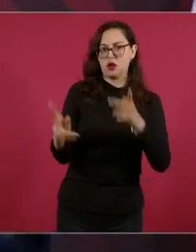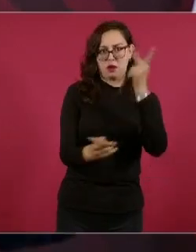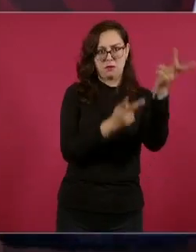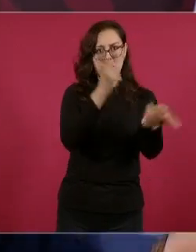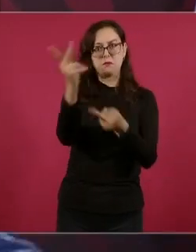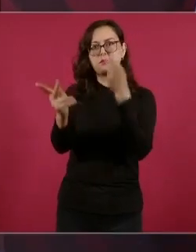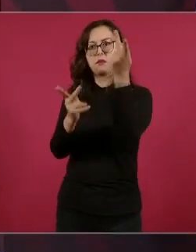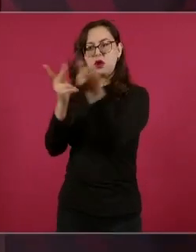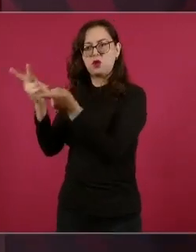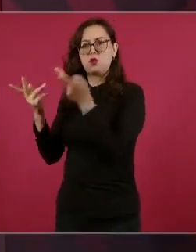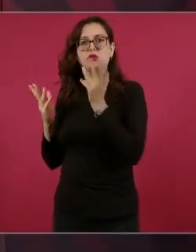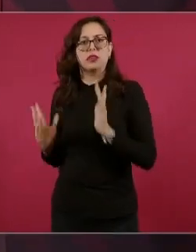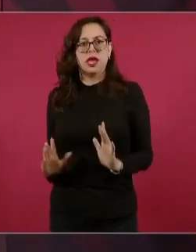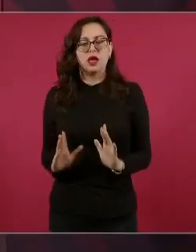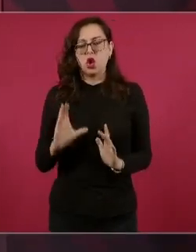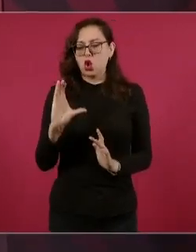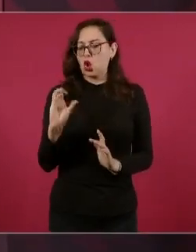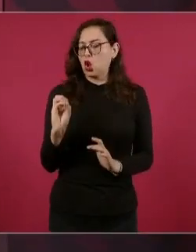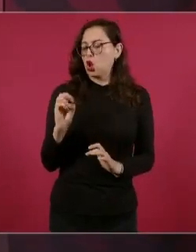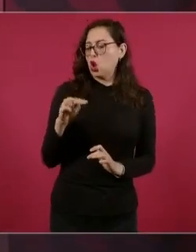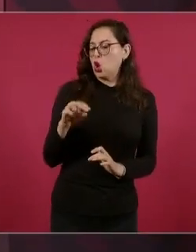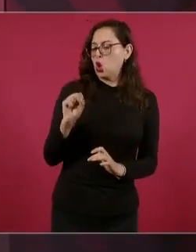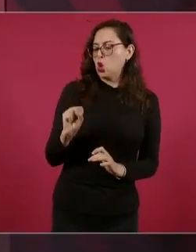que se le preguntara al pueblo.